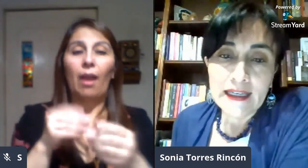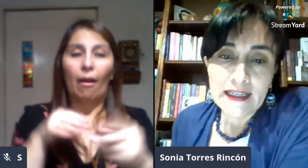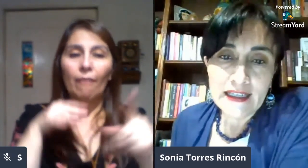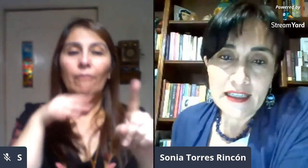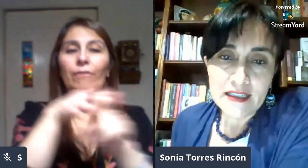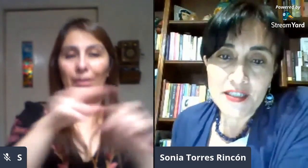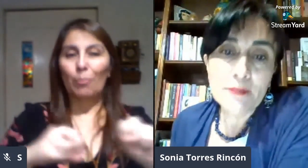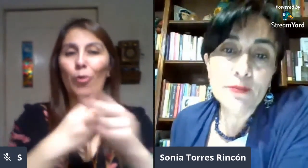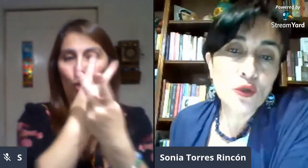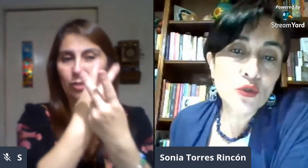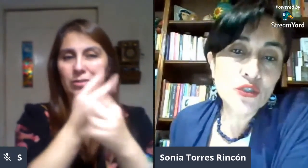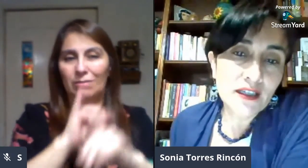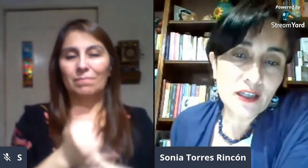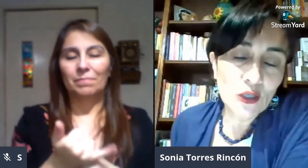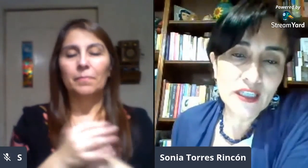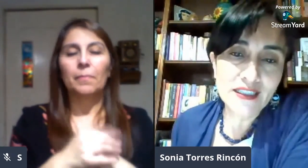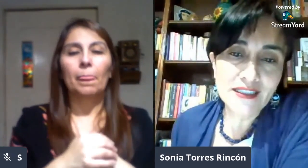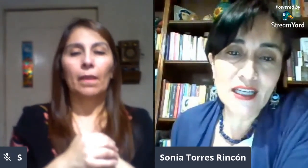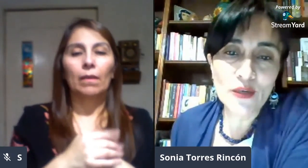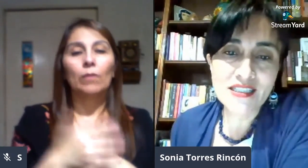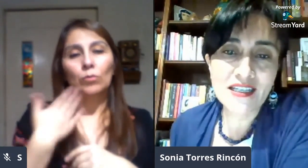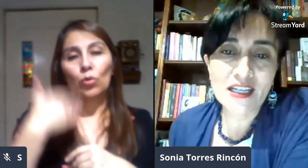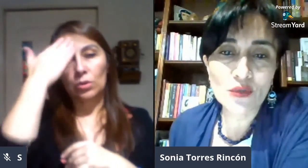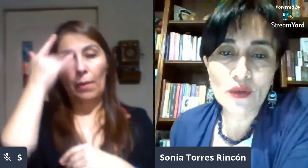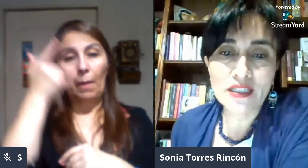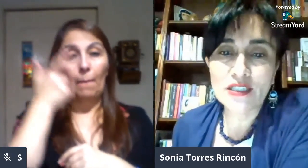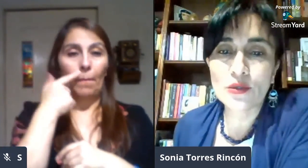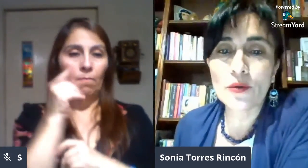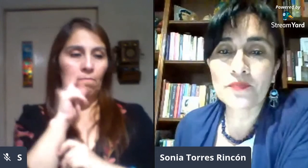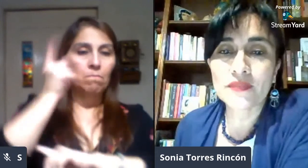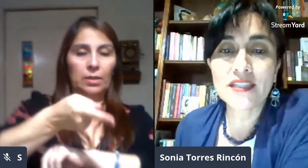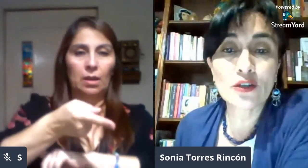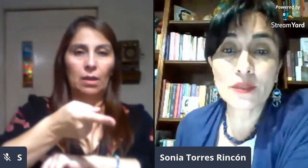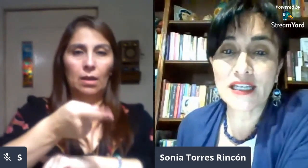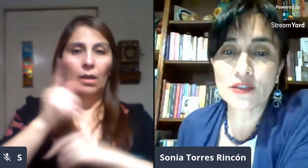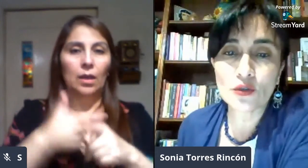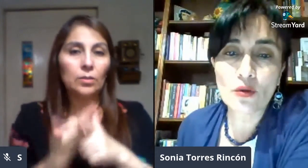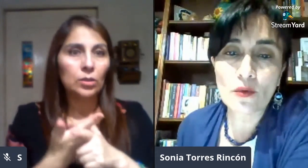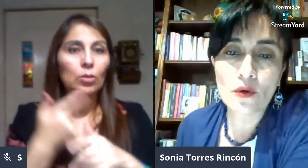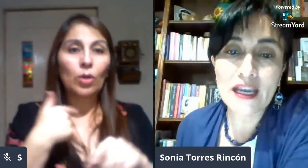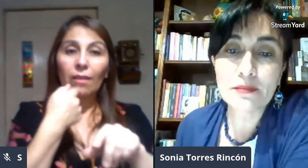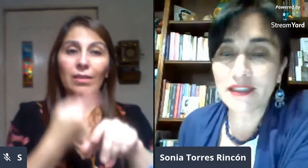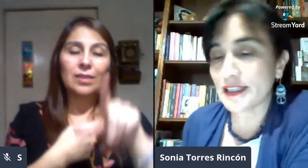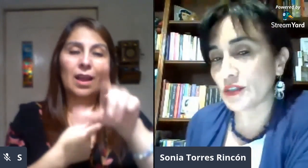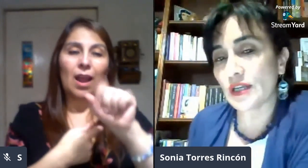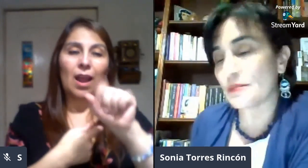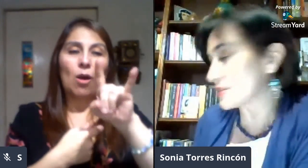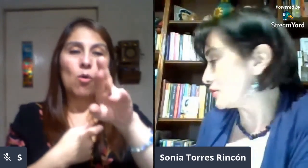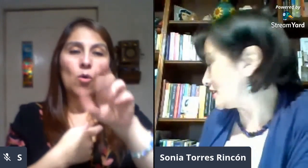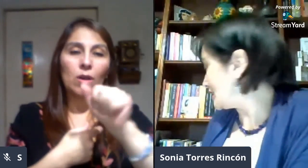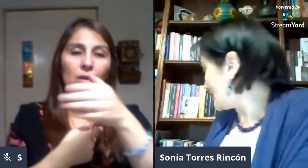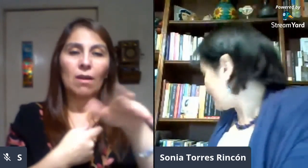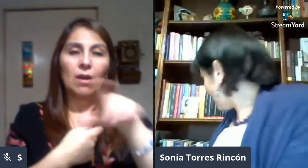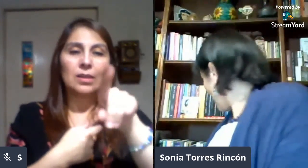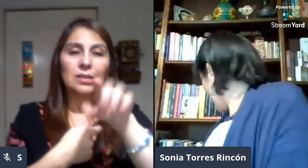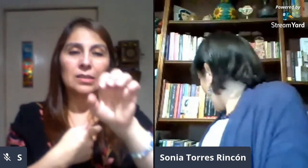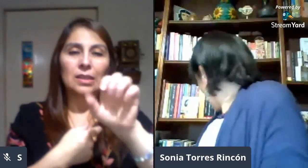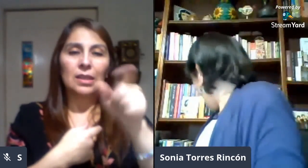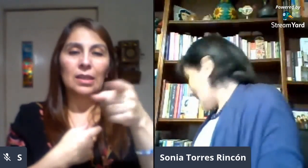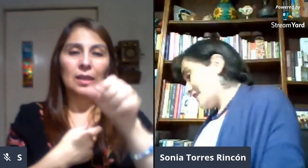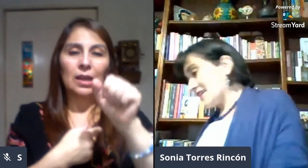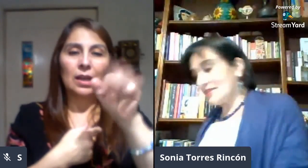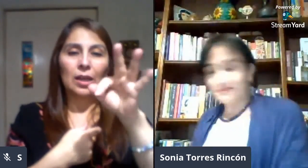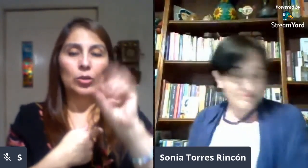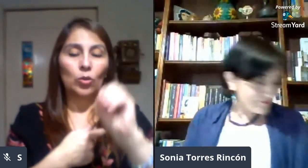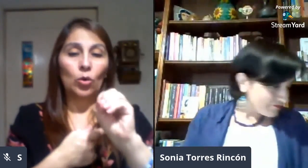efectivamente reproduce lo que Rita Laura Segato ha venido denominando como el mandato de la masculinidad.